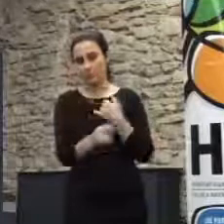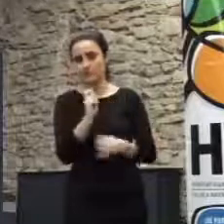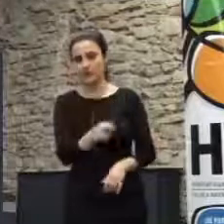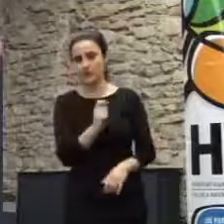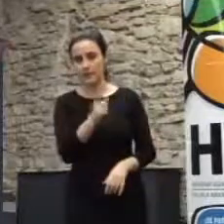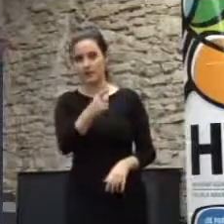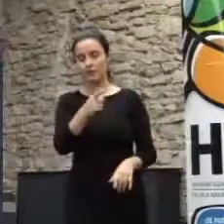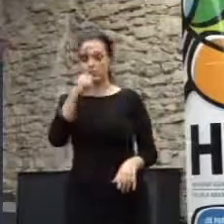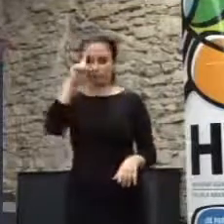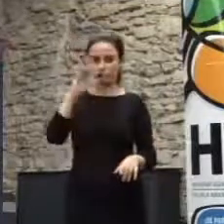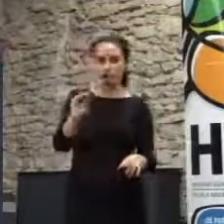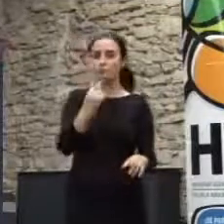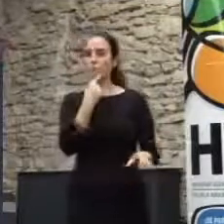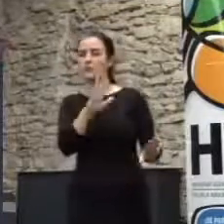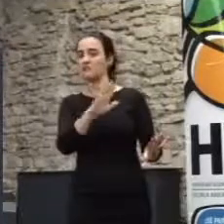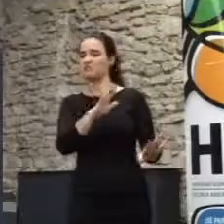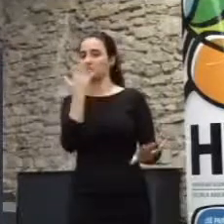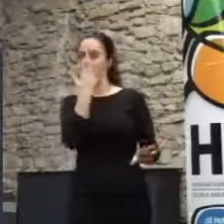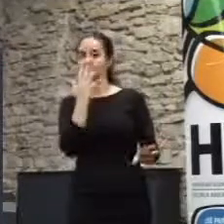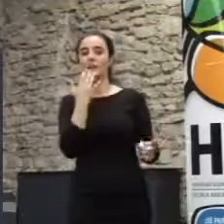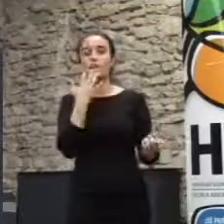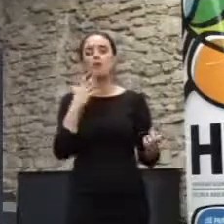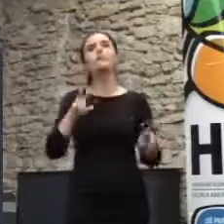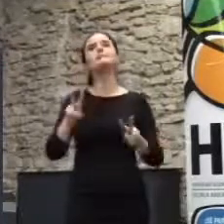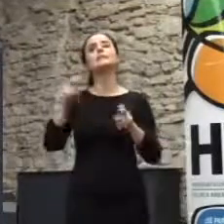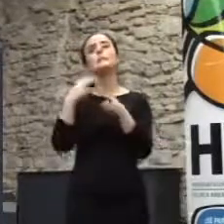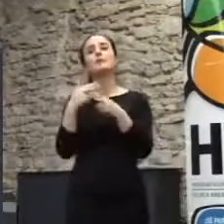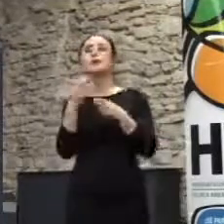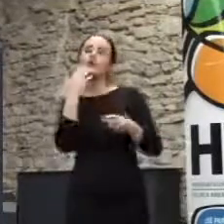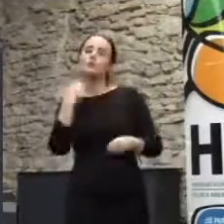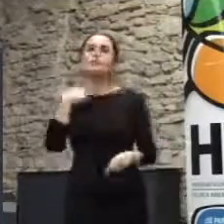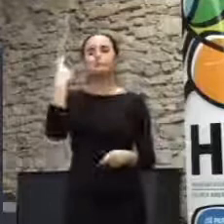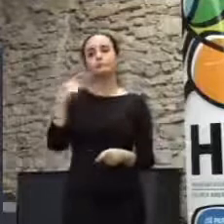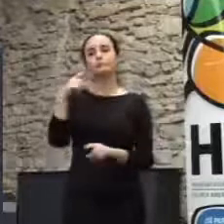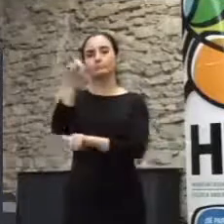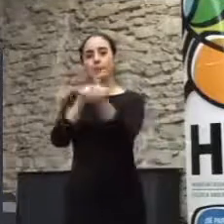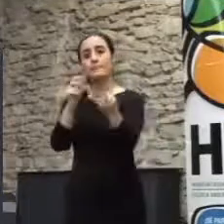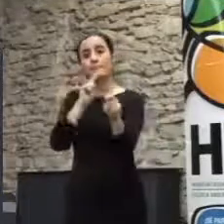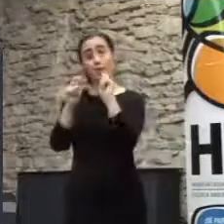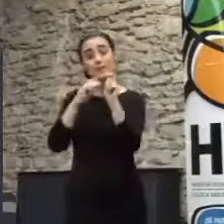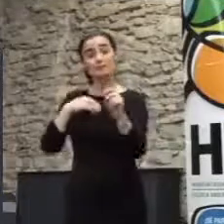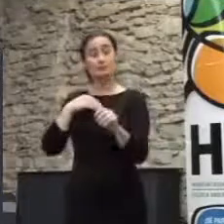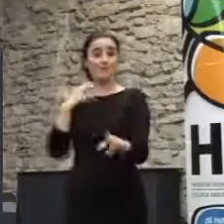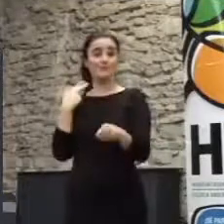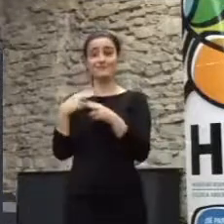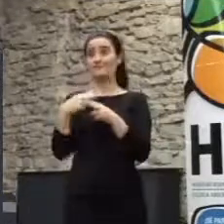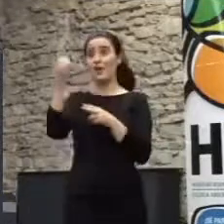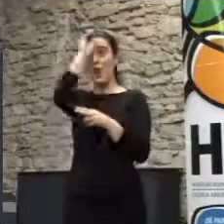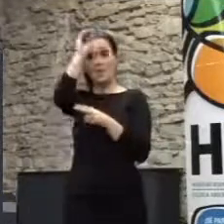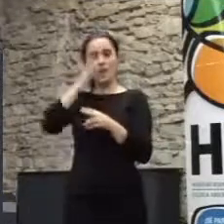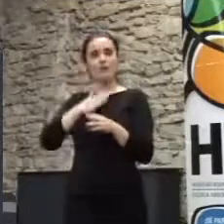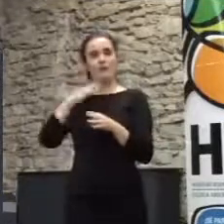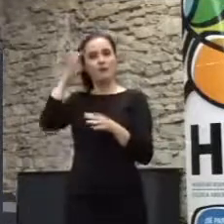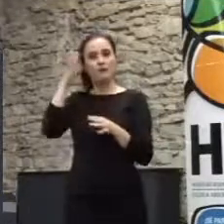dicen que saben mucho y no saben. Cuando hablan de política, yo tengo periodistas que, aunque no coincidan con mi forma de pensar,